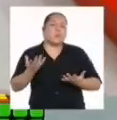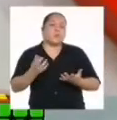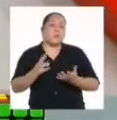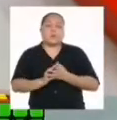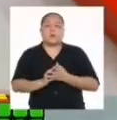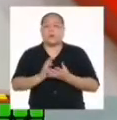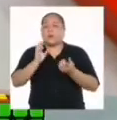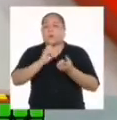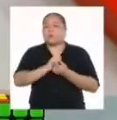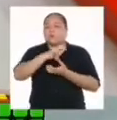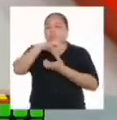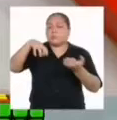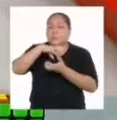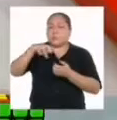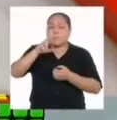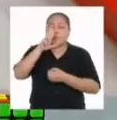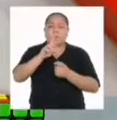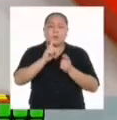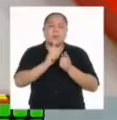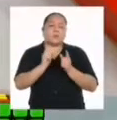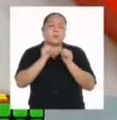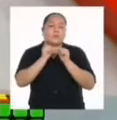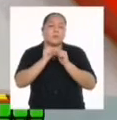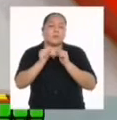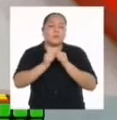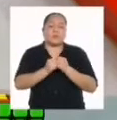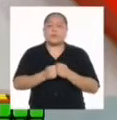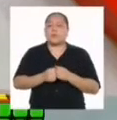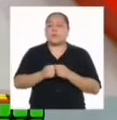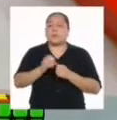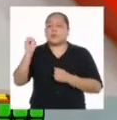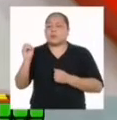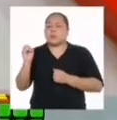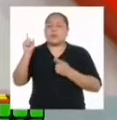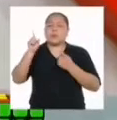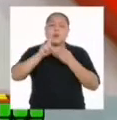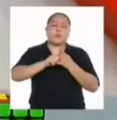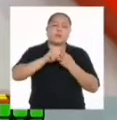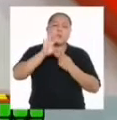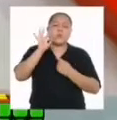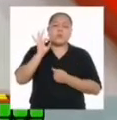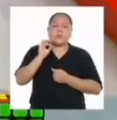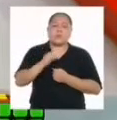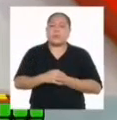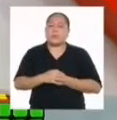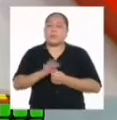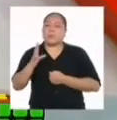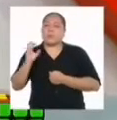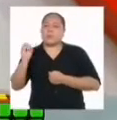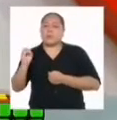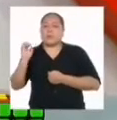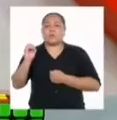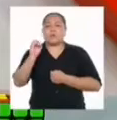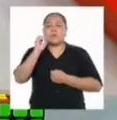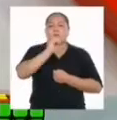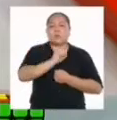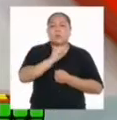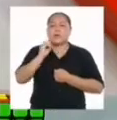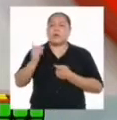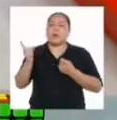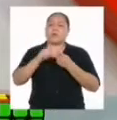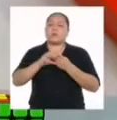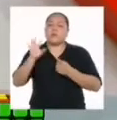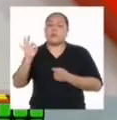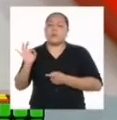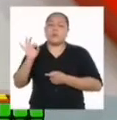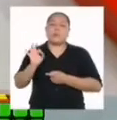Combinaciones para un número de tres dígitos que tiene como variable una serie del 0 al 9. Se tiene desde 000 hasta